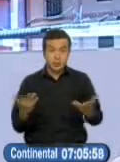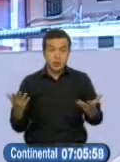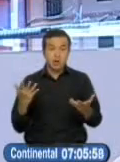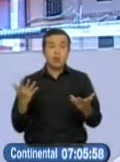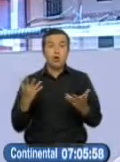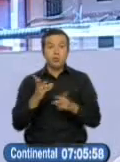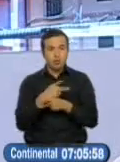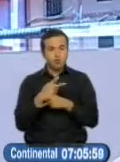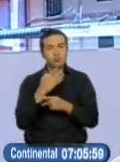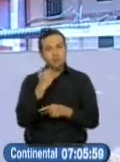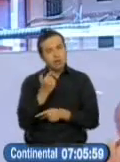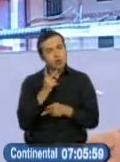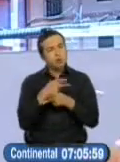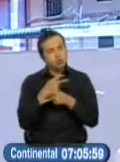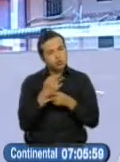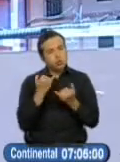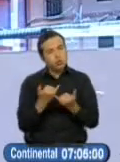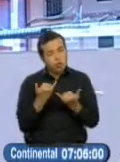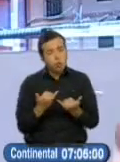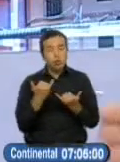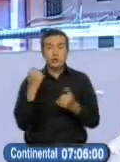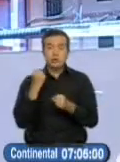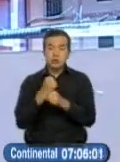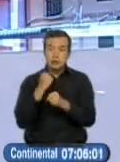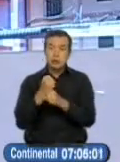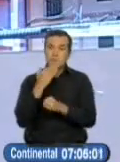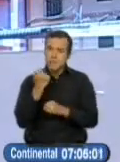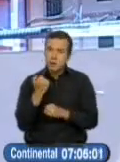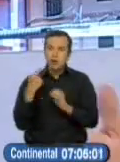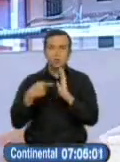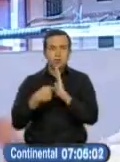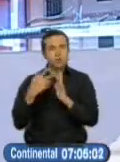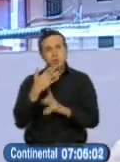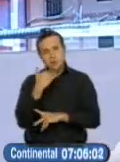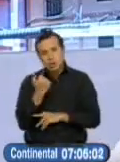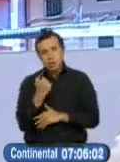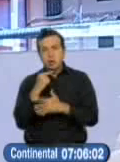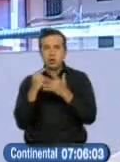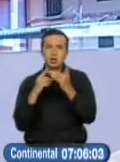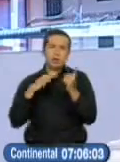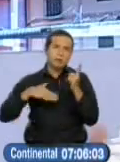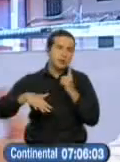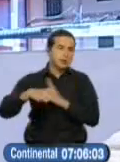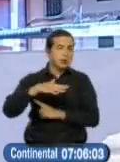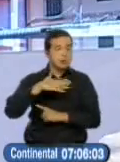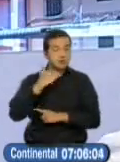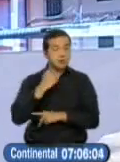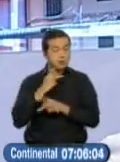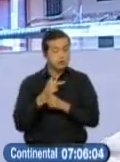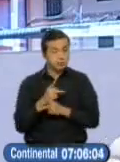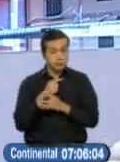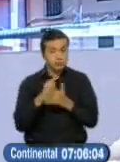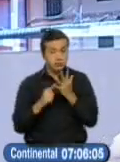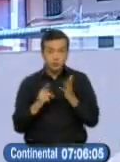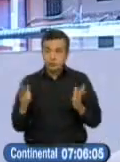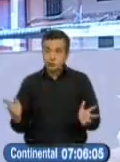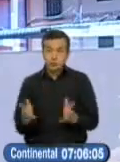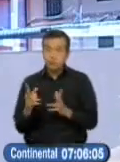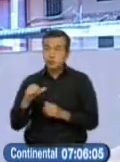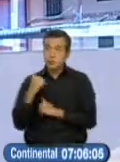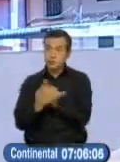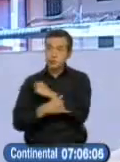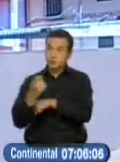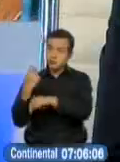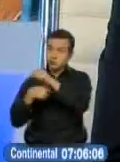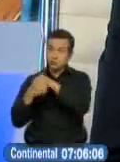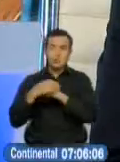condiciones productivas locales, necesitamos mejorar el tema laboral, el tema tributario, el tema ambiental y obviamente el fomento y promoción de exportaciones. A